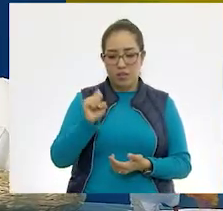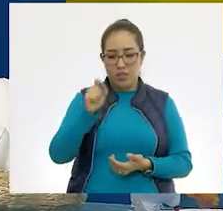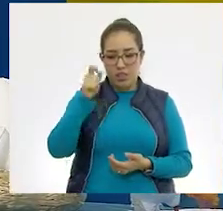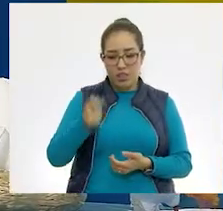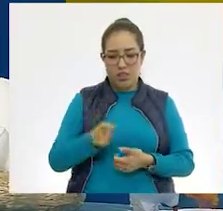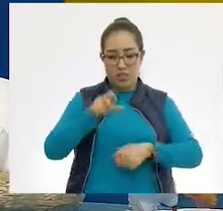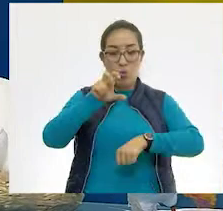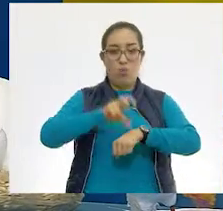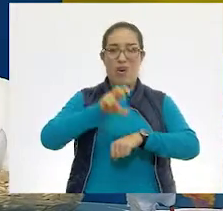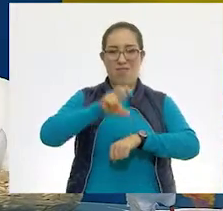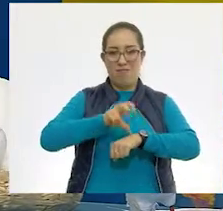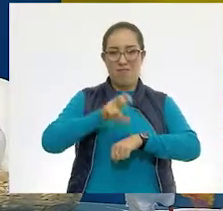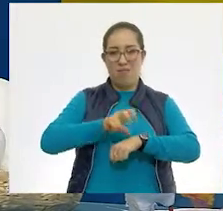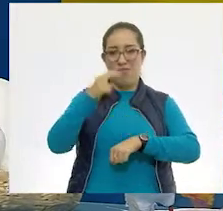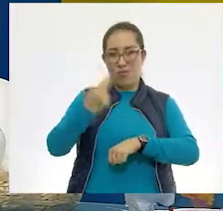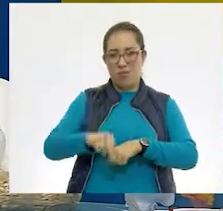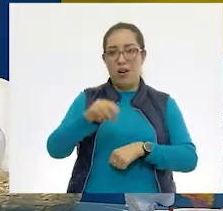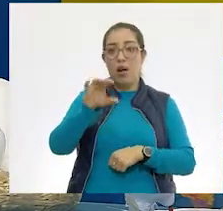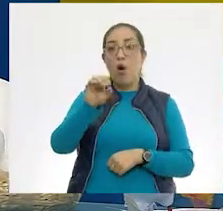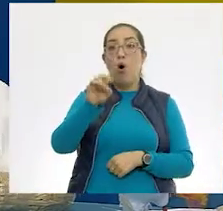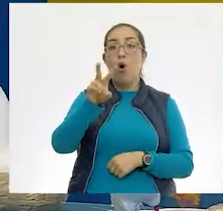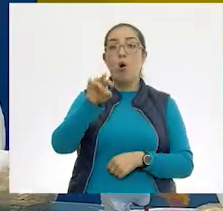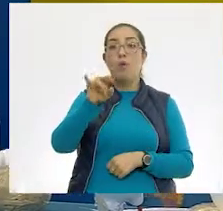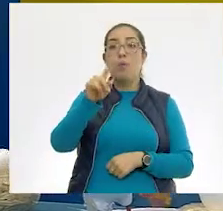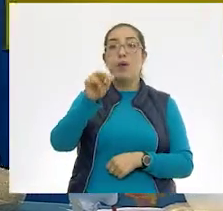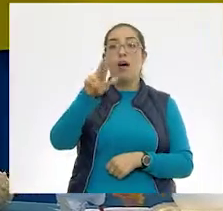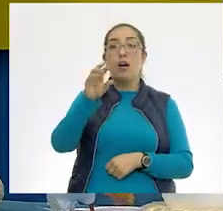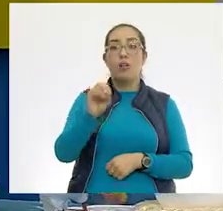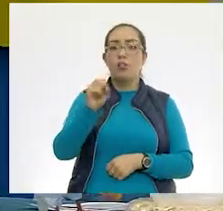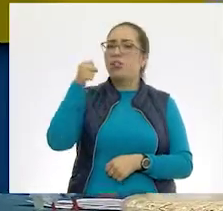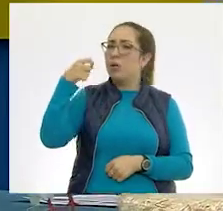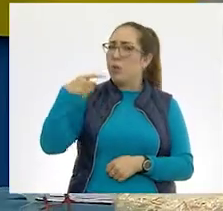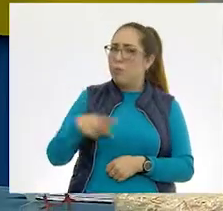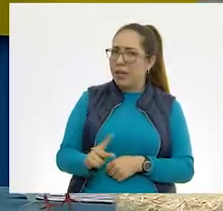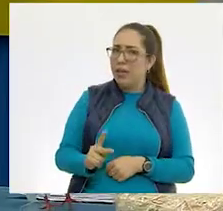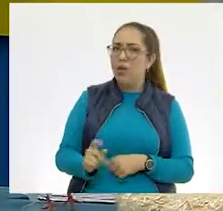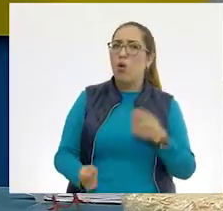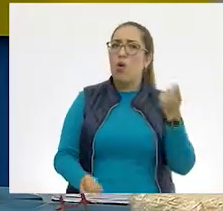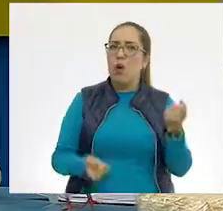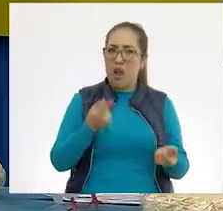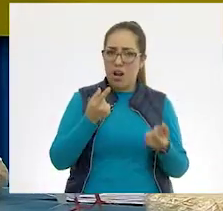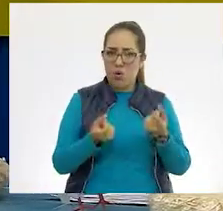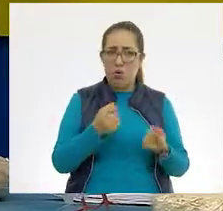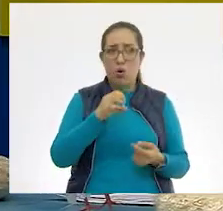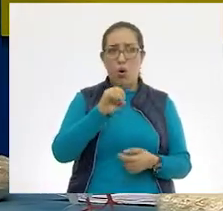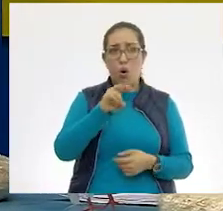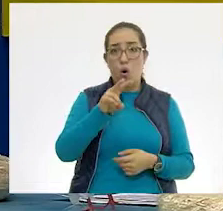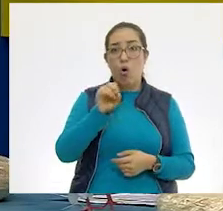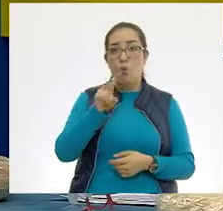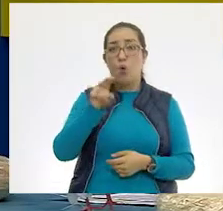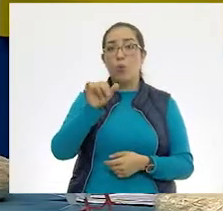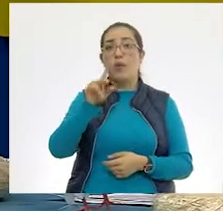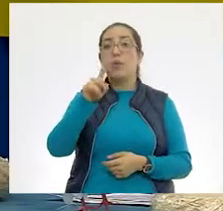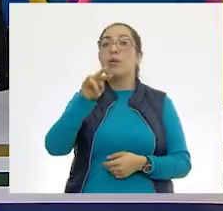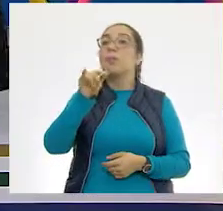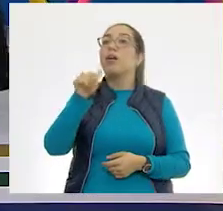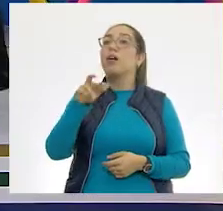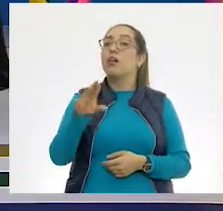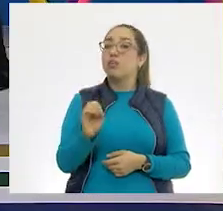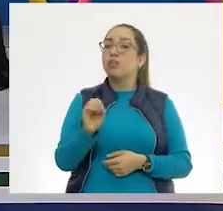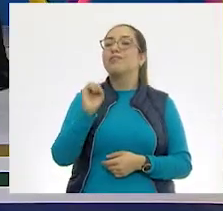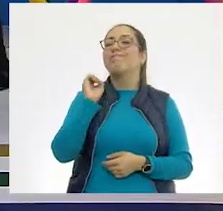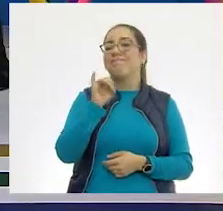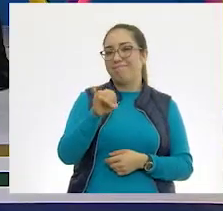huevo, así que son ovíparos. Muy bien, Pero también hay algunos casos que son ovovivíparos. Claro que sí. ¿Sí? Sí.